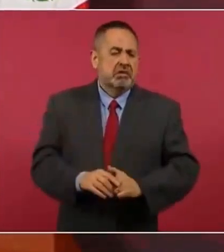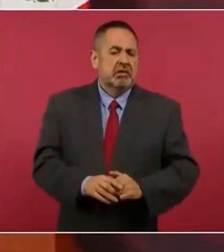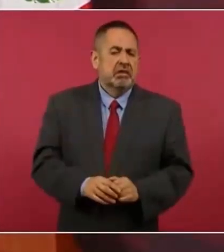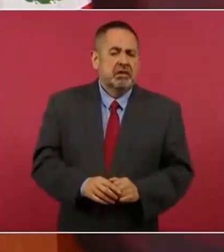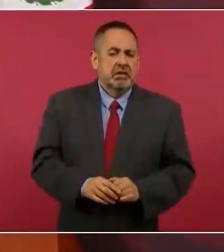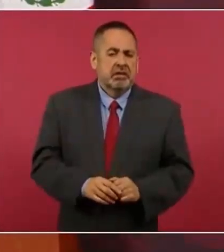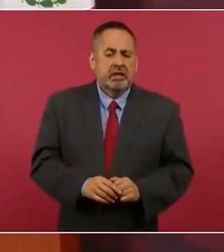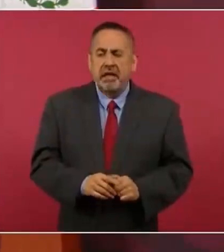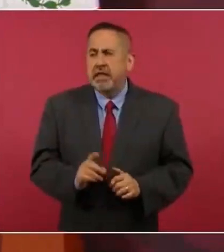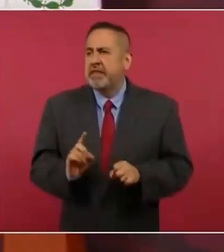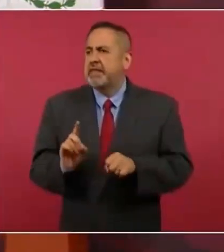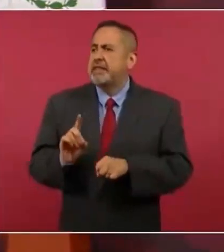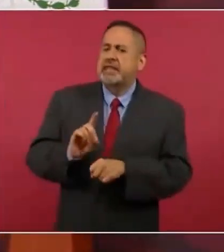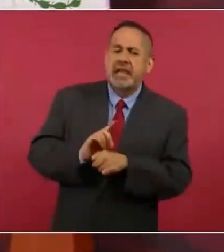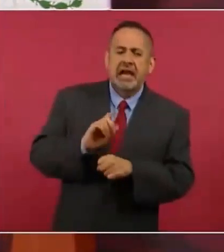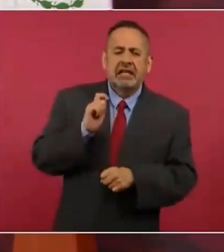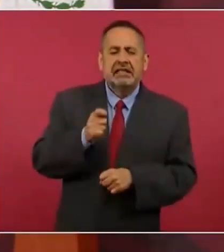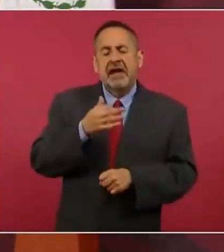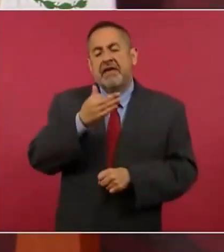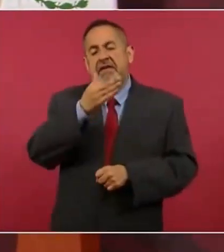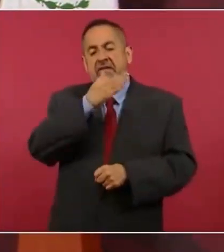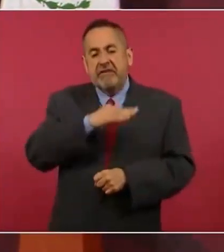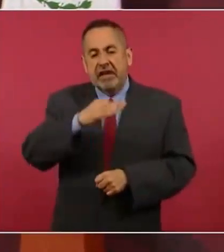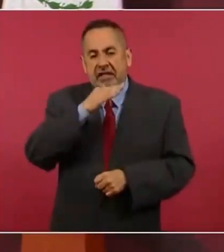Va a ser fiesta porque rescatamos